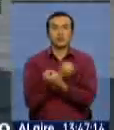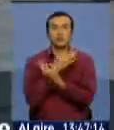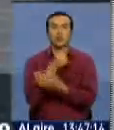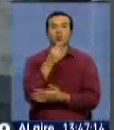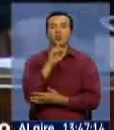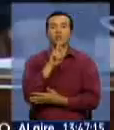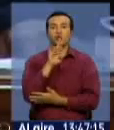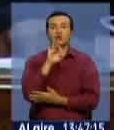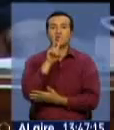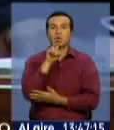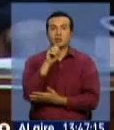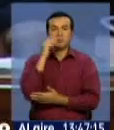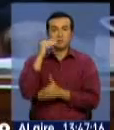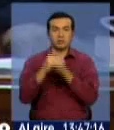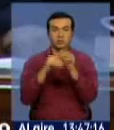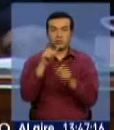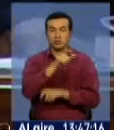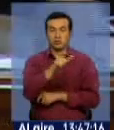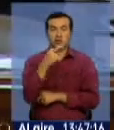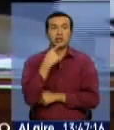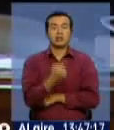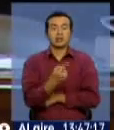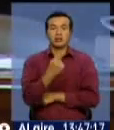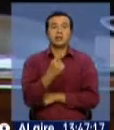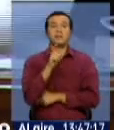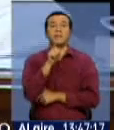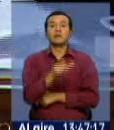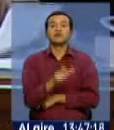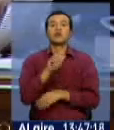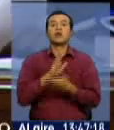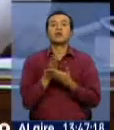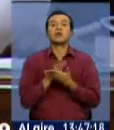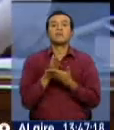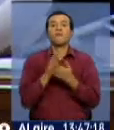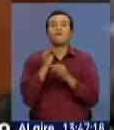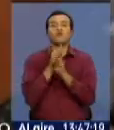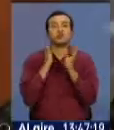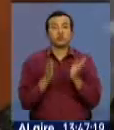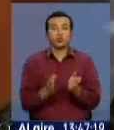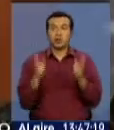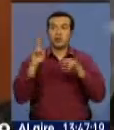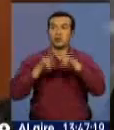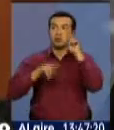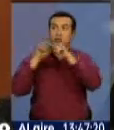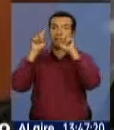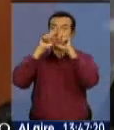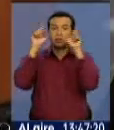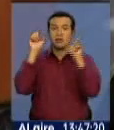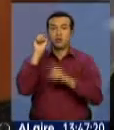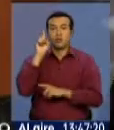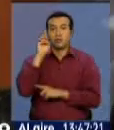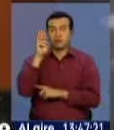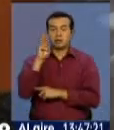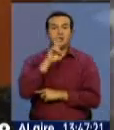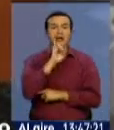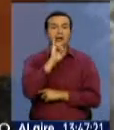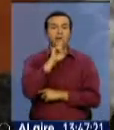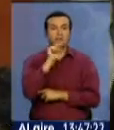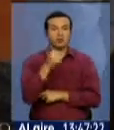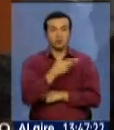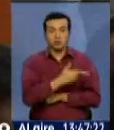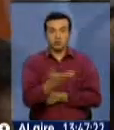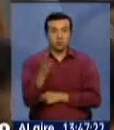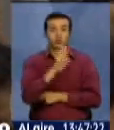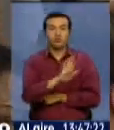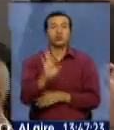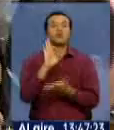M., en las que el procesado detalló que actuó en calidad de intermediario entre funcionarios de la constructora y Ramiro C., a quien, según